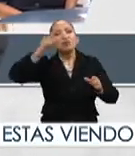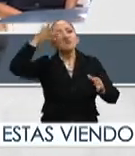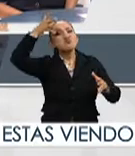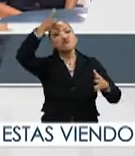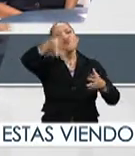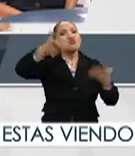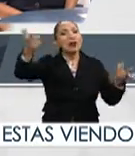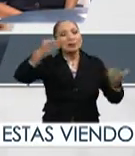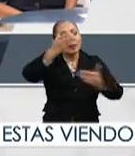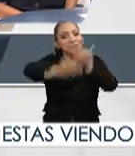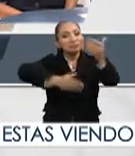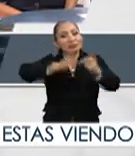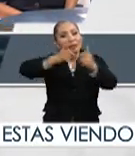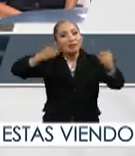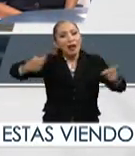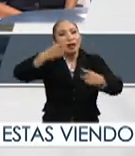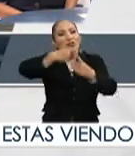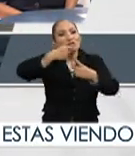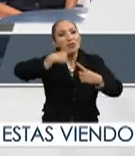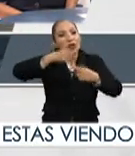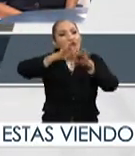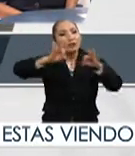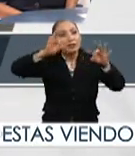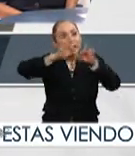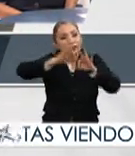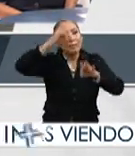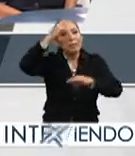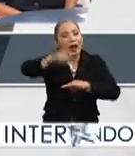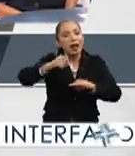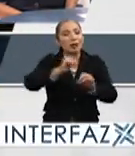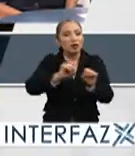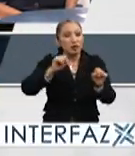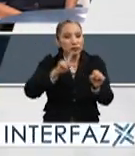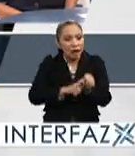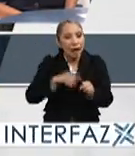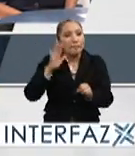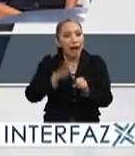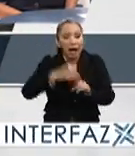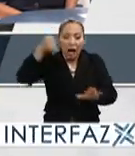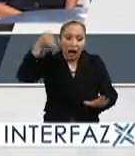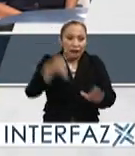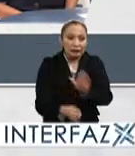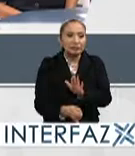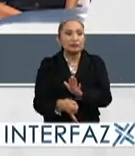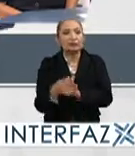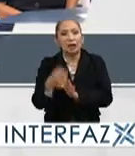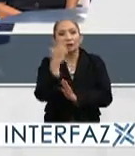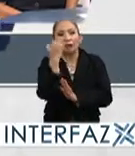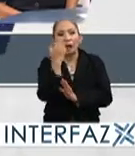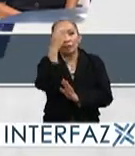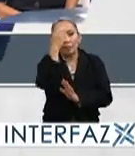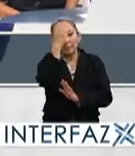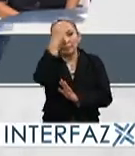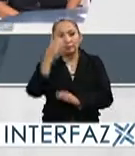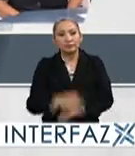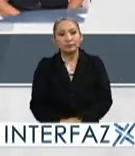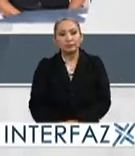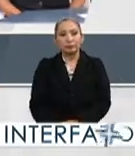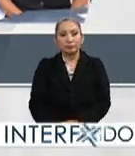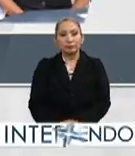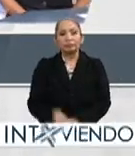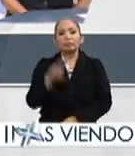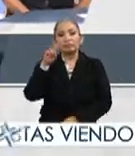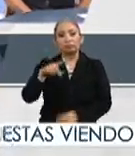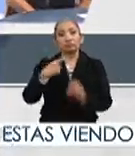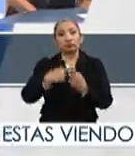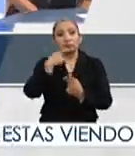pues este desarrollo de la Cruz Roja, la importancia para nuestra sociedad, más allá ya de la escuela de enfermería?